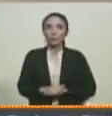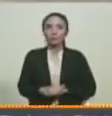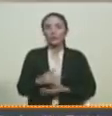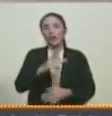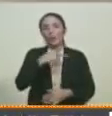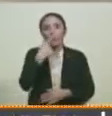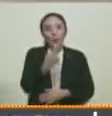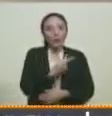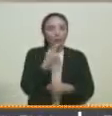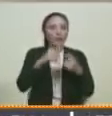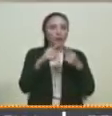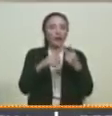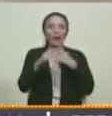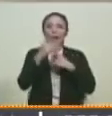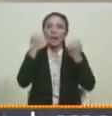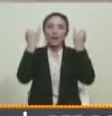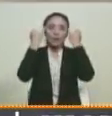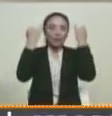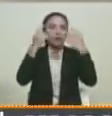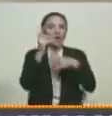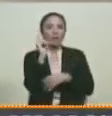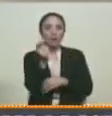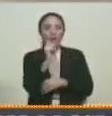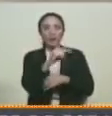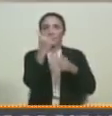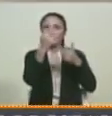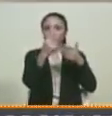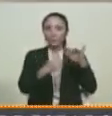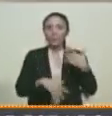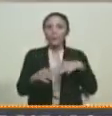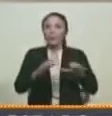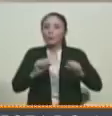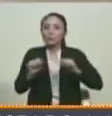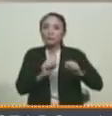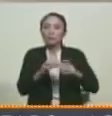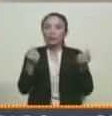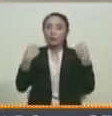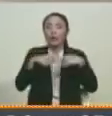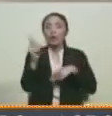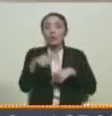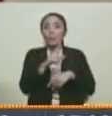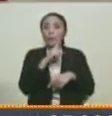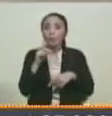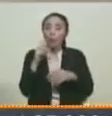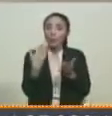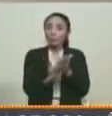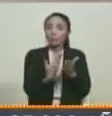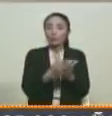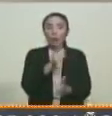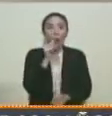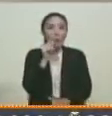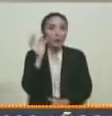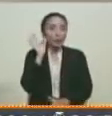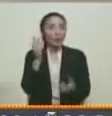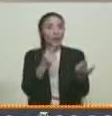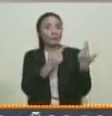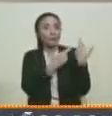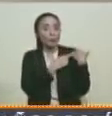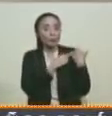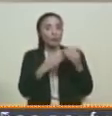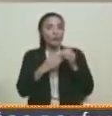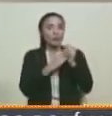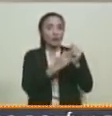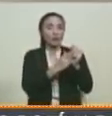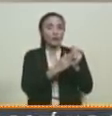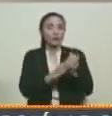políticas, lineamientos, acciones, y también necesito nombres de hombres y mujeres para ir a